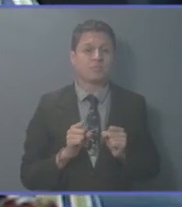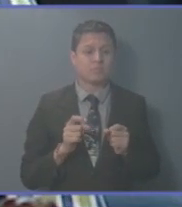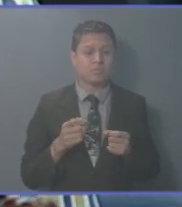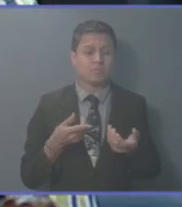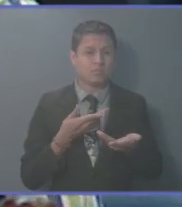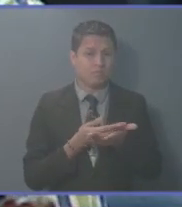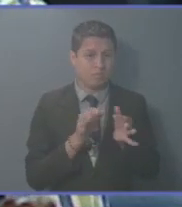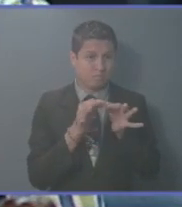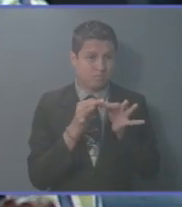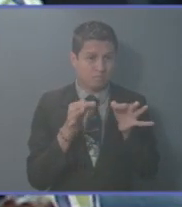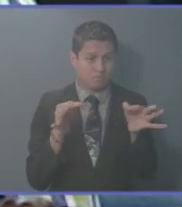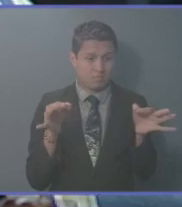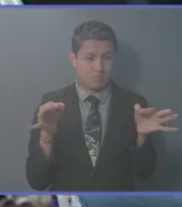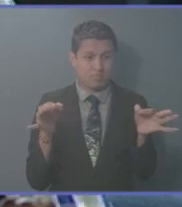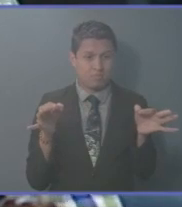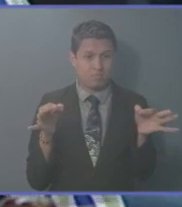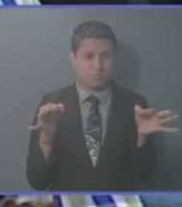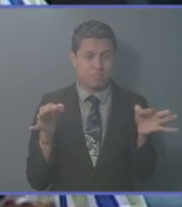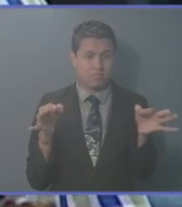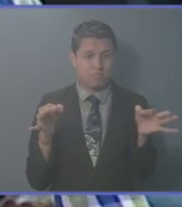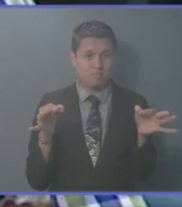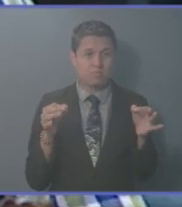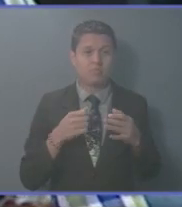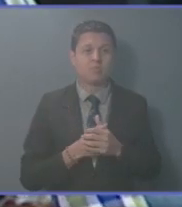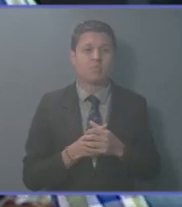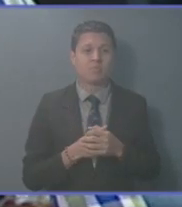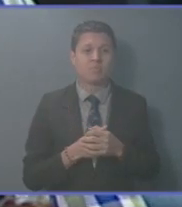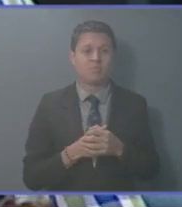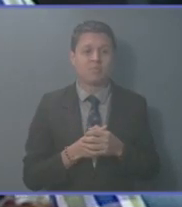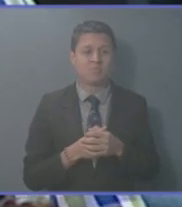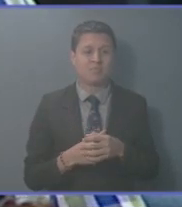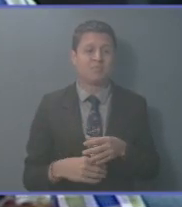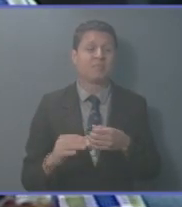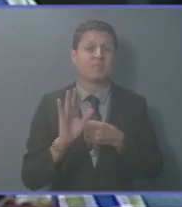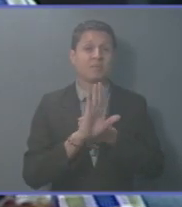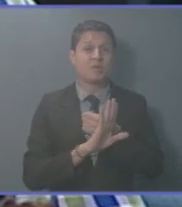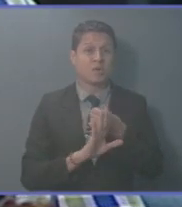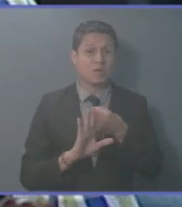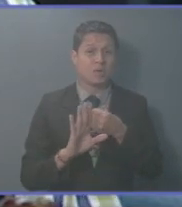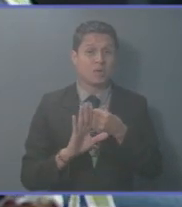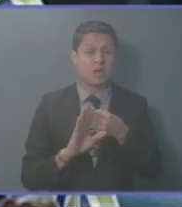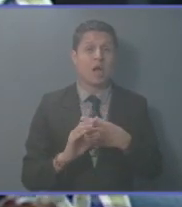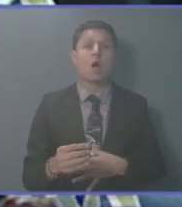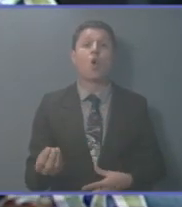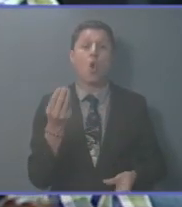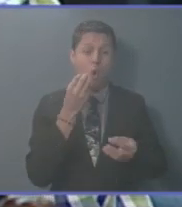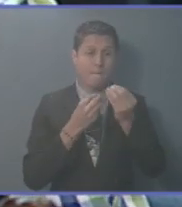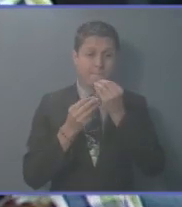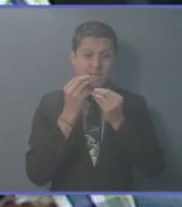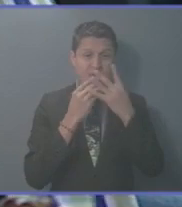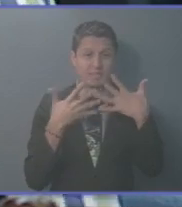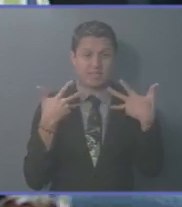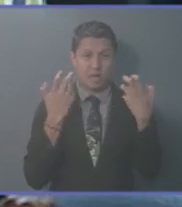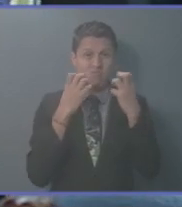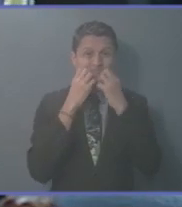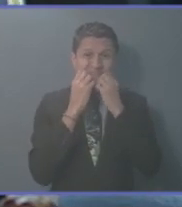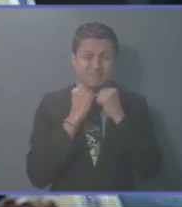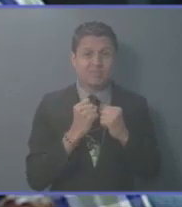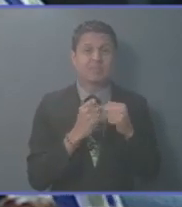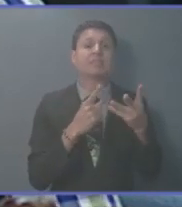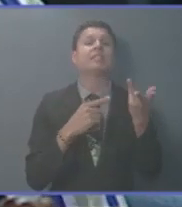manera. La seguridad alimentaria es un derecho humano que debe protegerse. Por